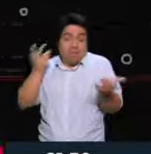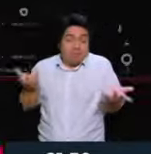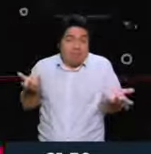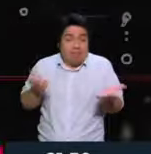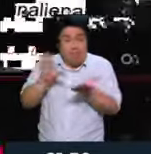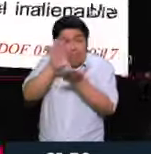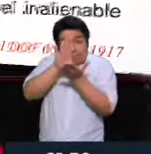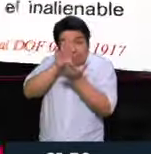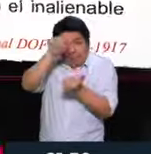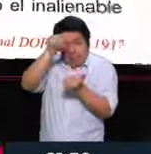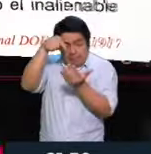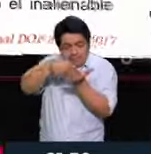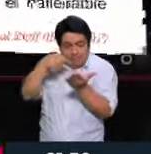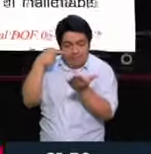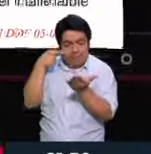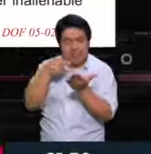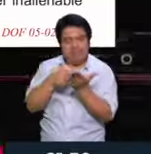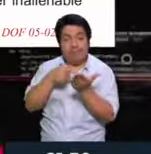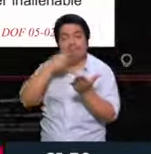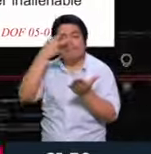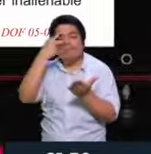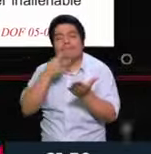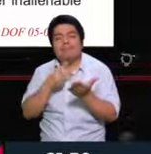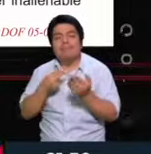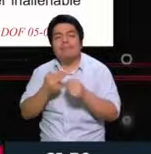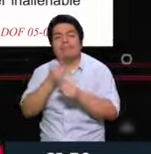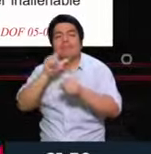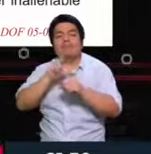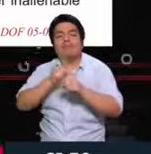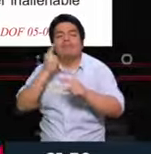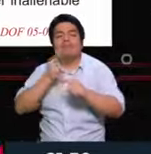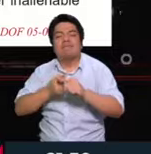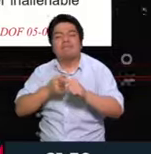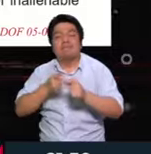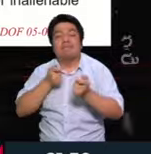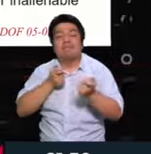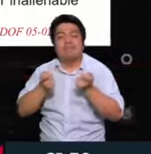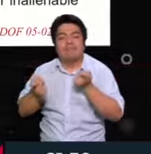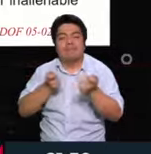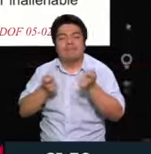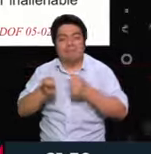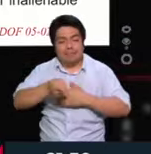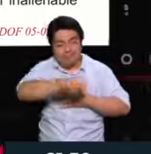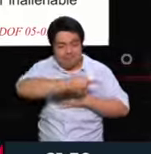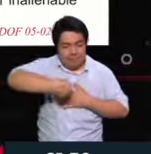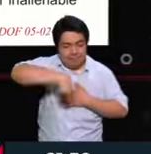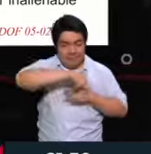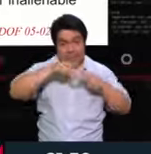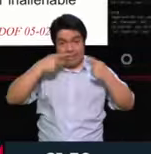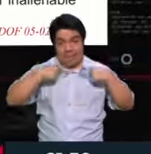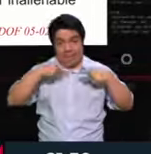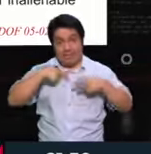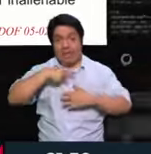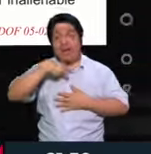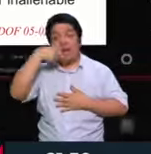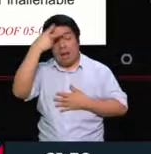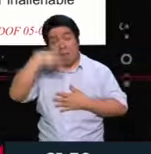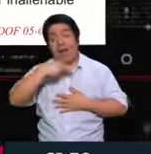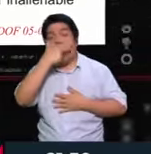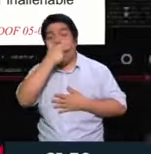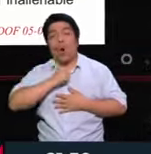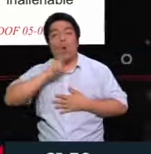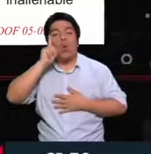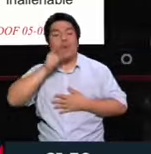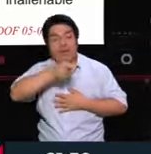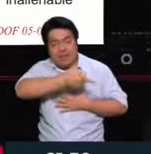la Constitución, la soberanía nacional reside esencial y originariamente en el pueblo. Todo poder público dimana